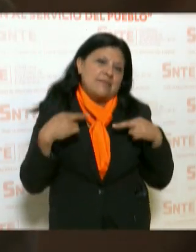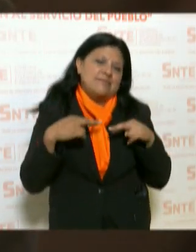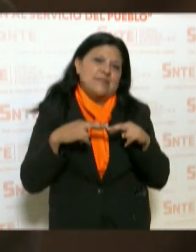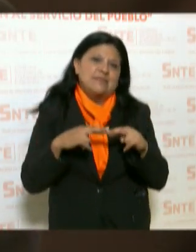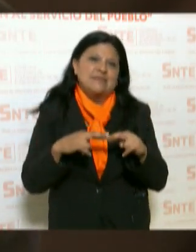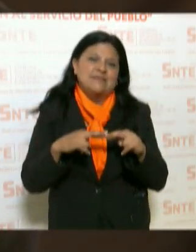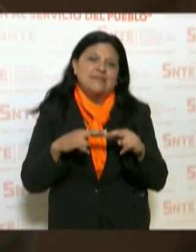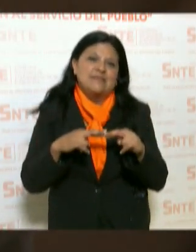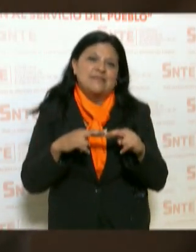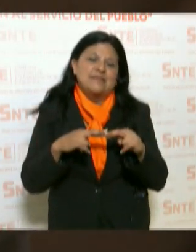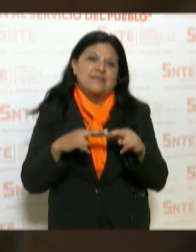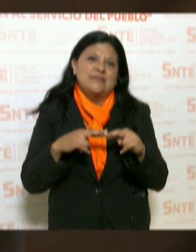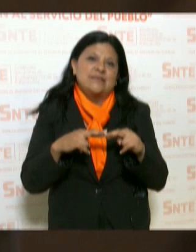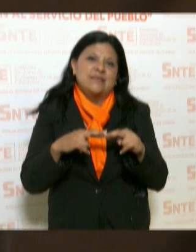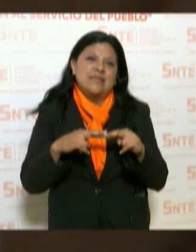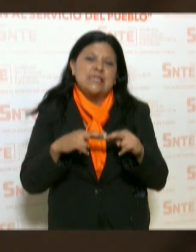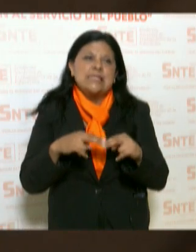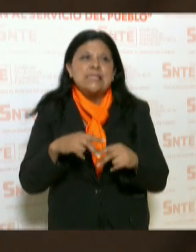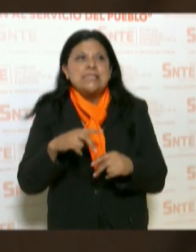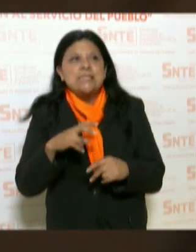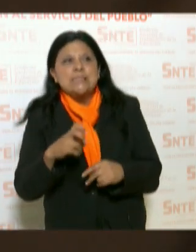y los reprimían.